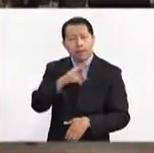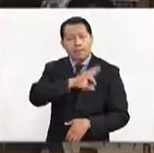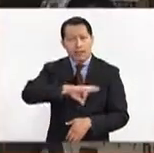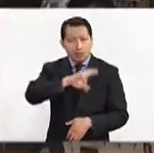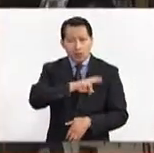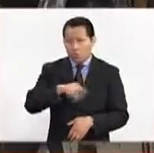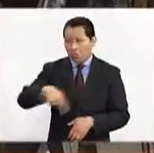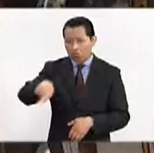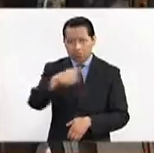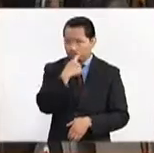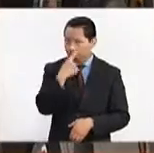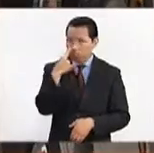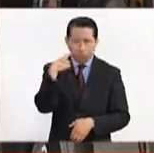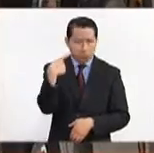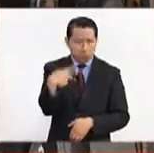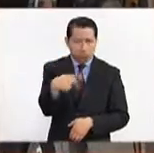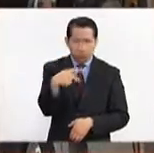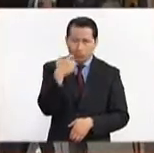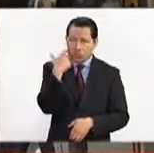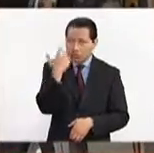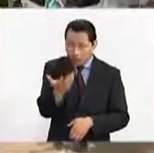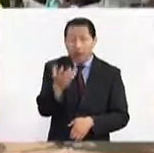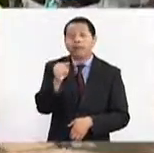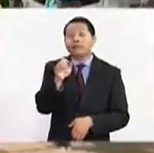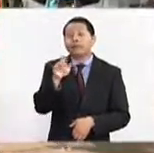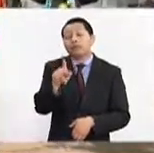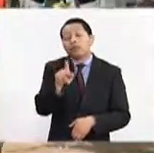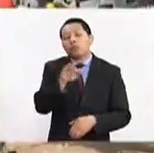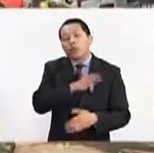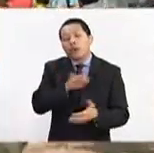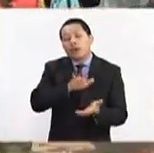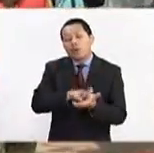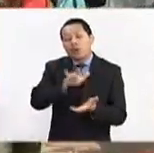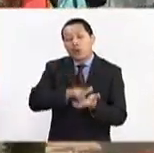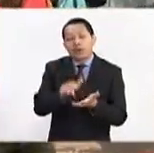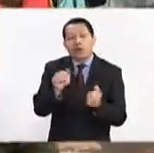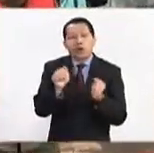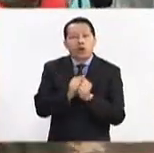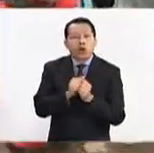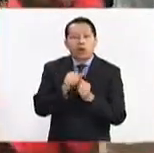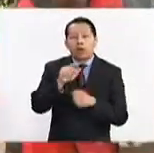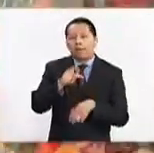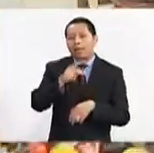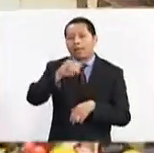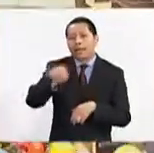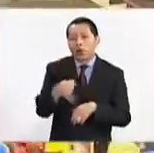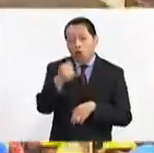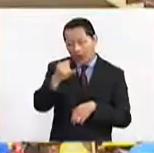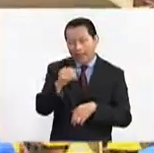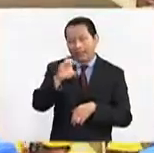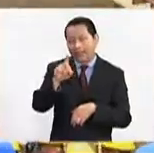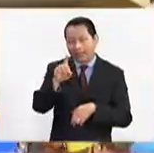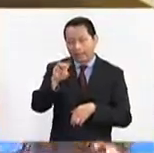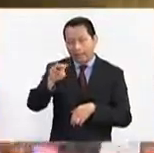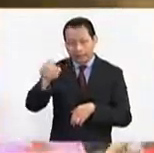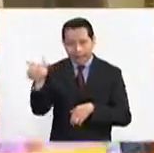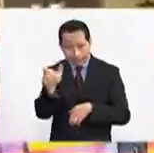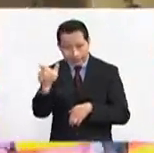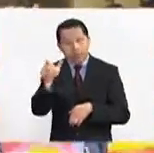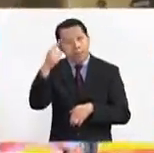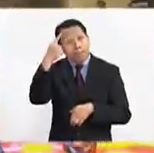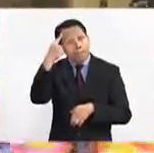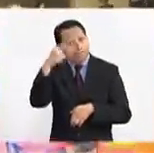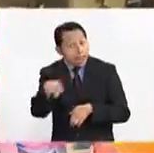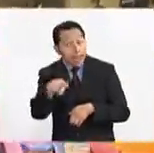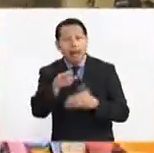su preferencia. Finalmente, la SEP informó que colabora ampliamente con la Procuraduría de Justicia de la Ciudad de México para proporcionarle